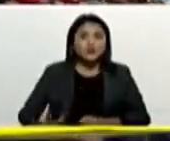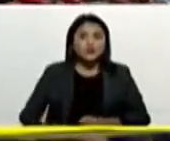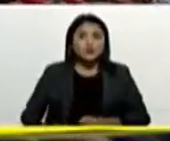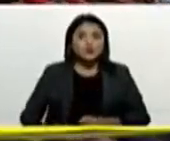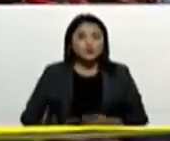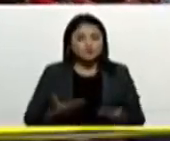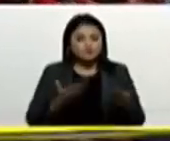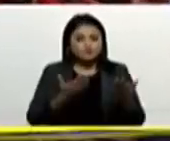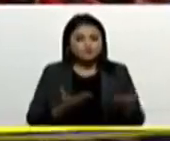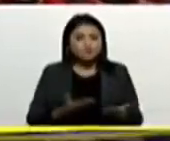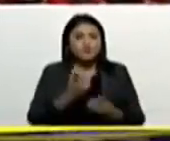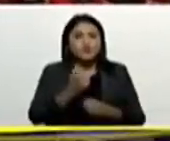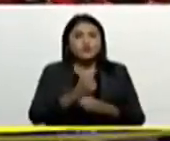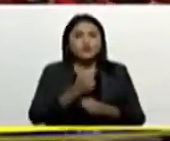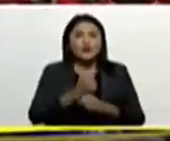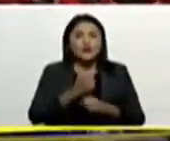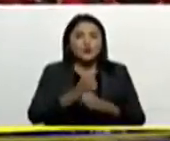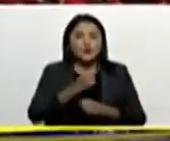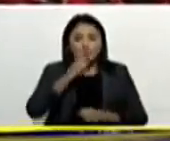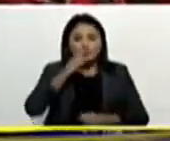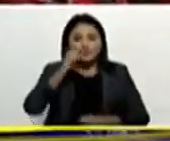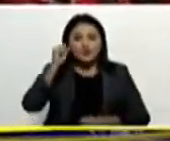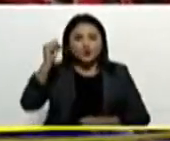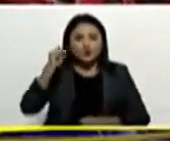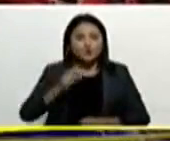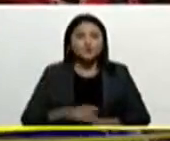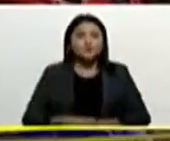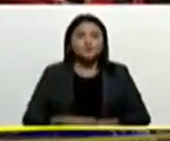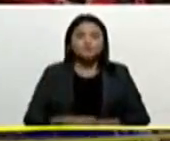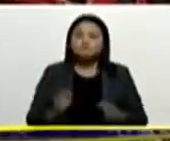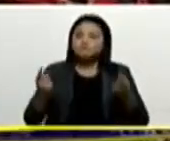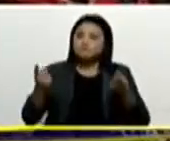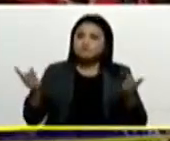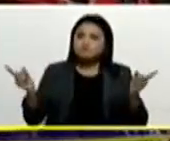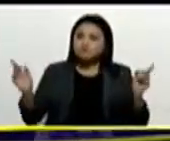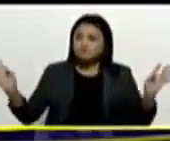obrero Nicolás Maduro, presidentes,